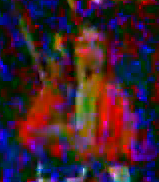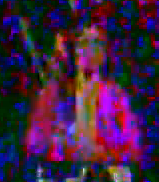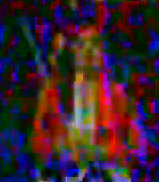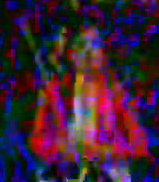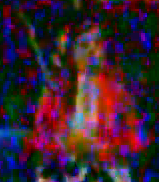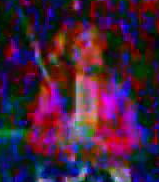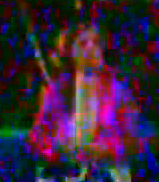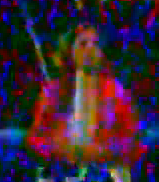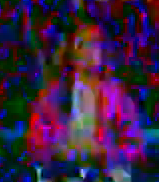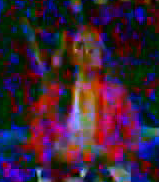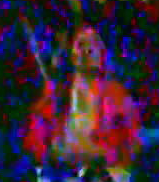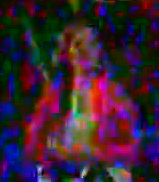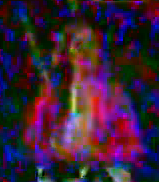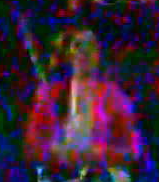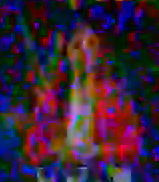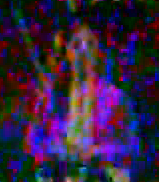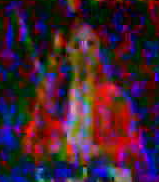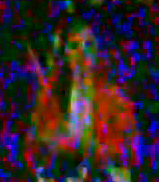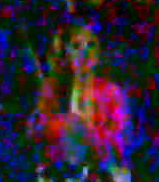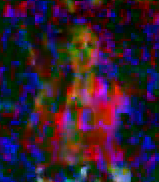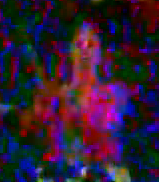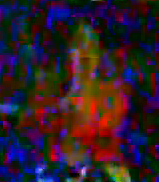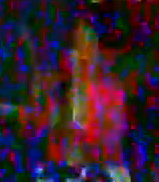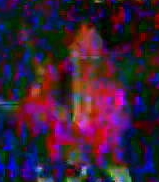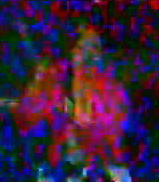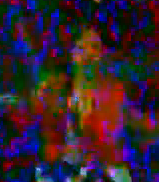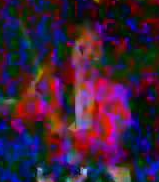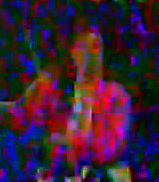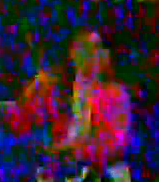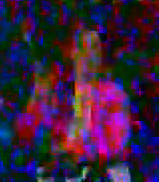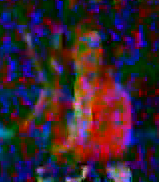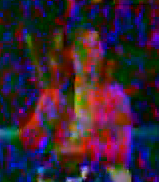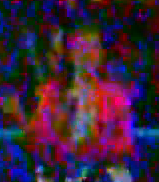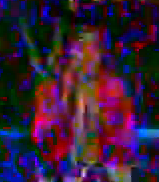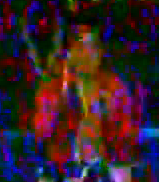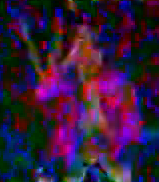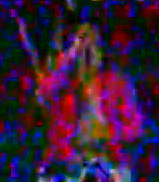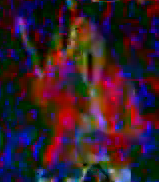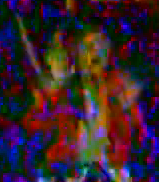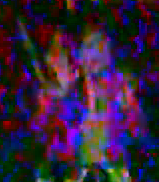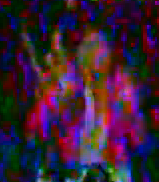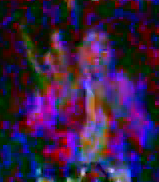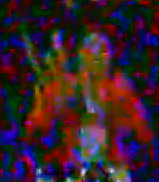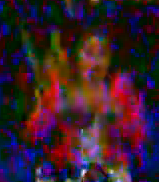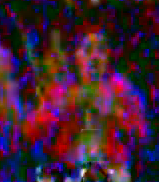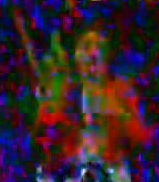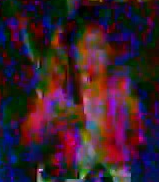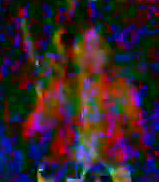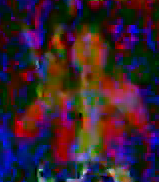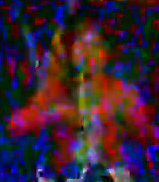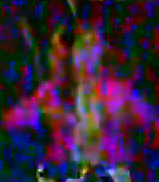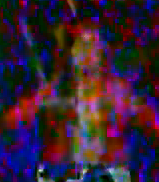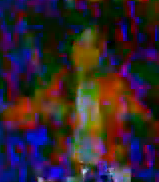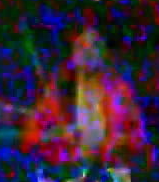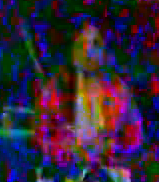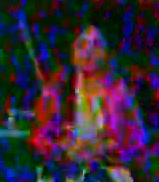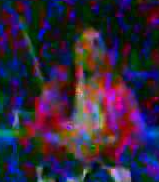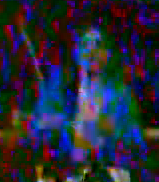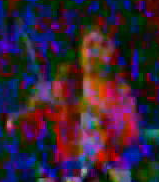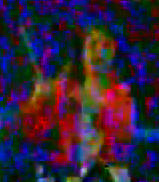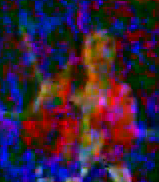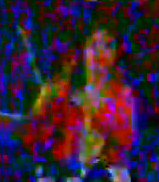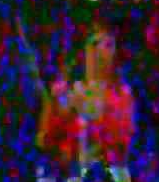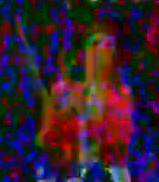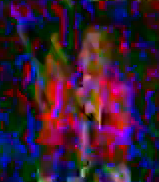se trataría de la hermana de Guacho? No podemos saber, eso está en investigación y es un proceso judicial. Entonces, defensa no se hace cargo